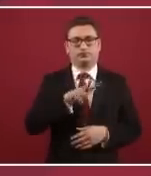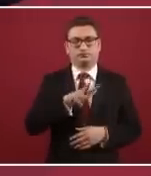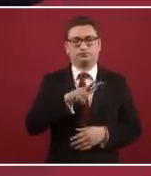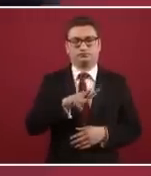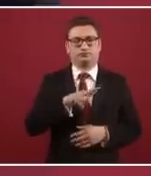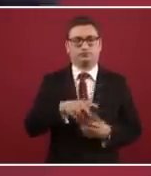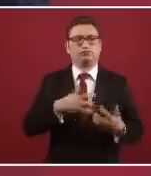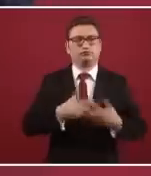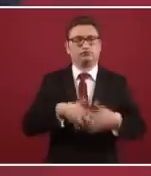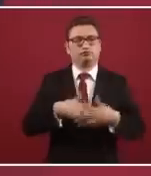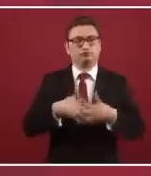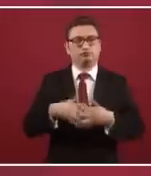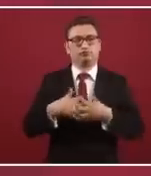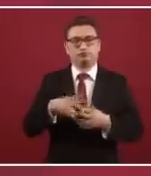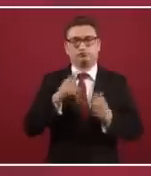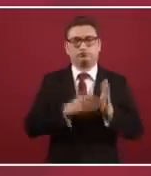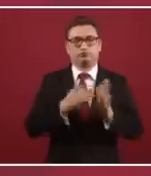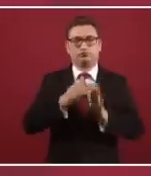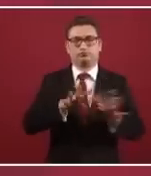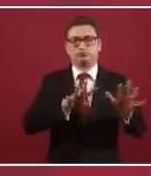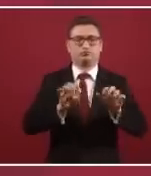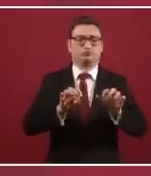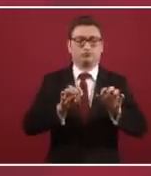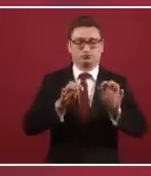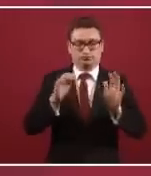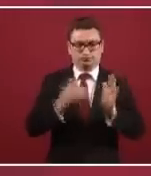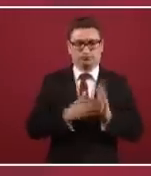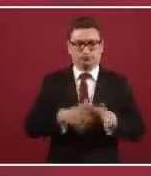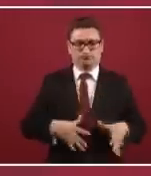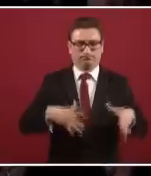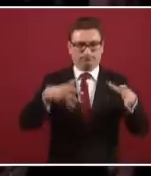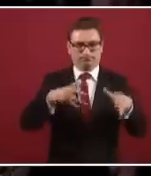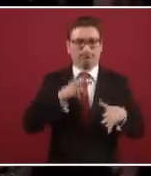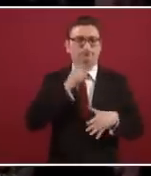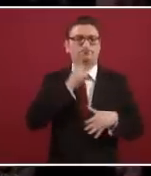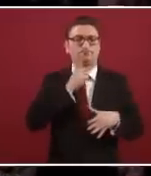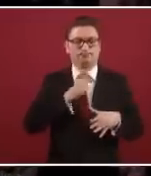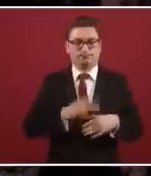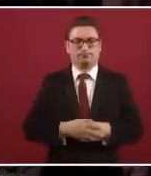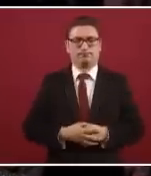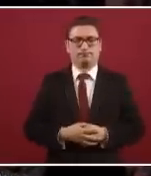la producción era de 1,900,000 barriles